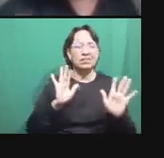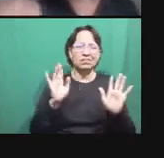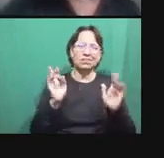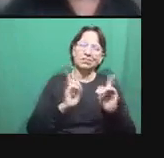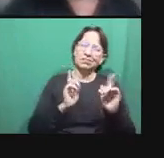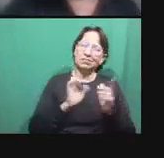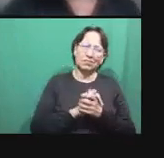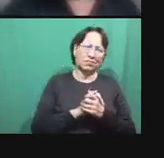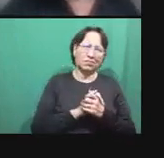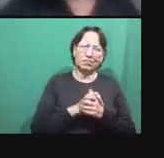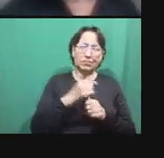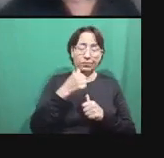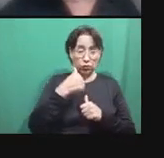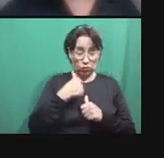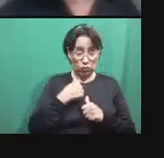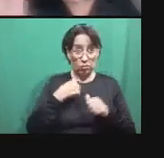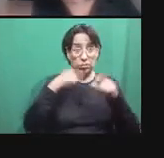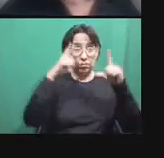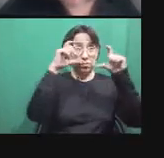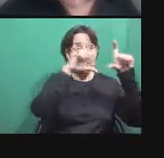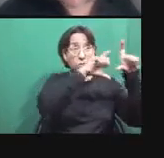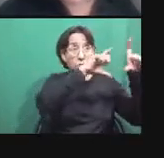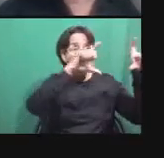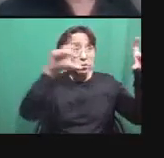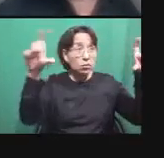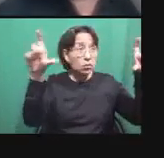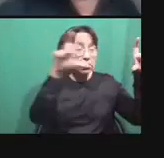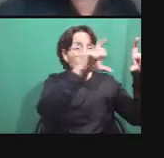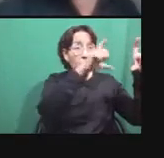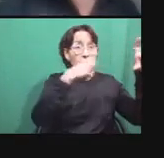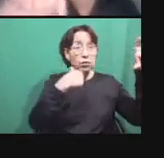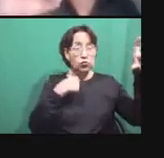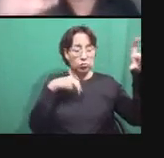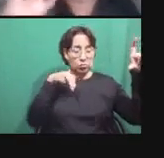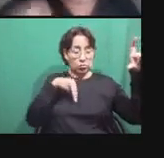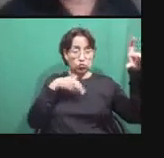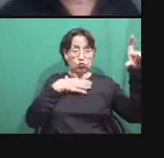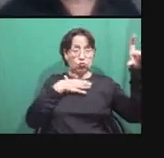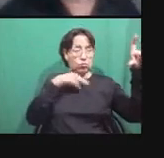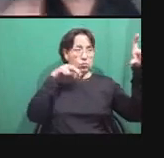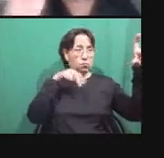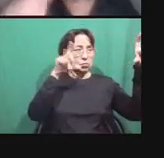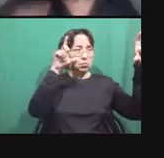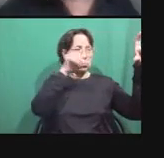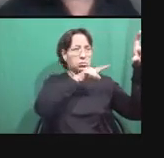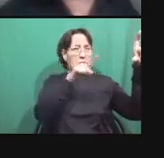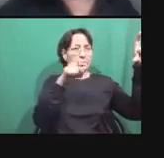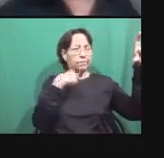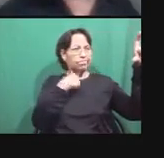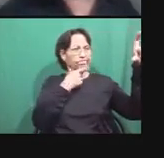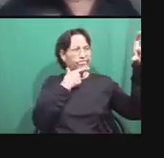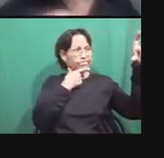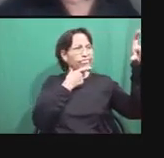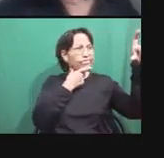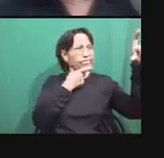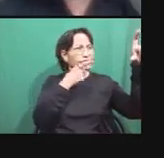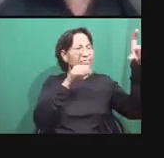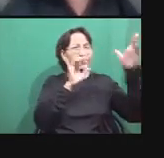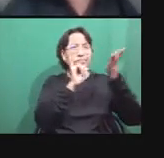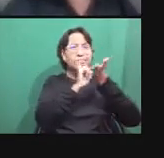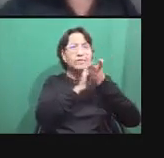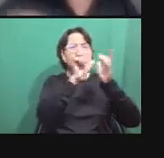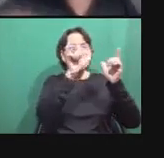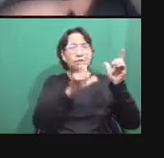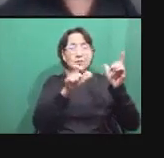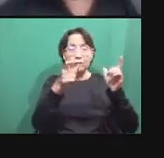en el que yo hago esta fotografía hace unos días, estoy parado en esta esquina e increíblemente me encuentro ese mismo personaje que no me